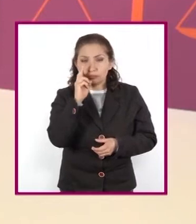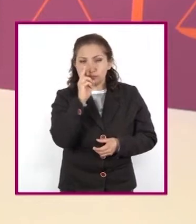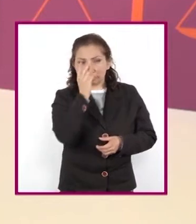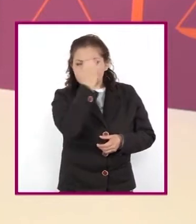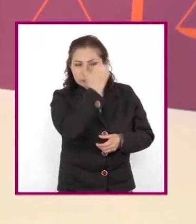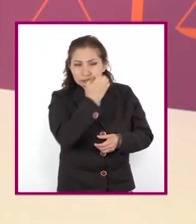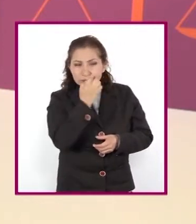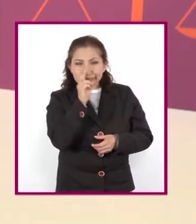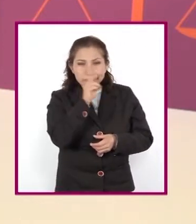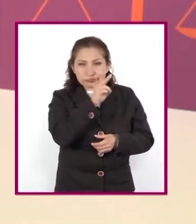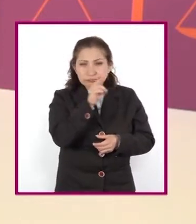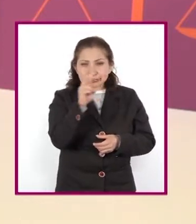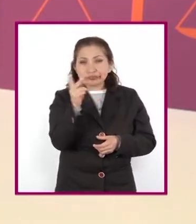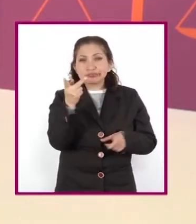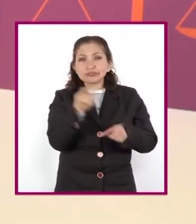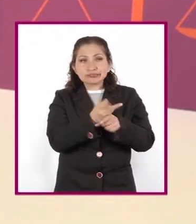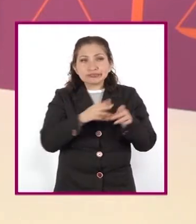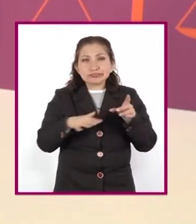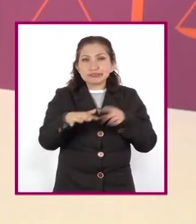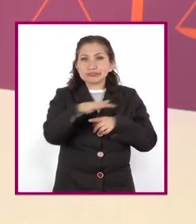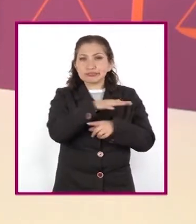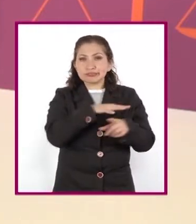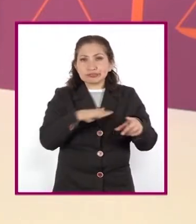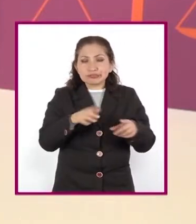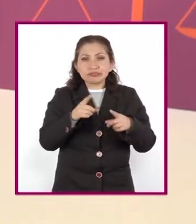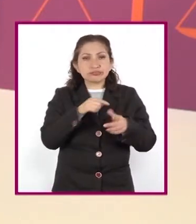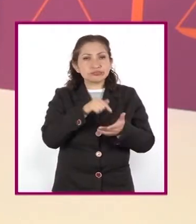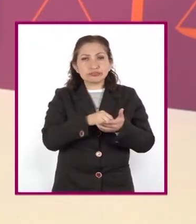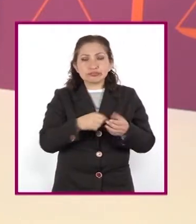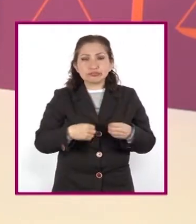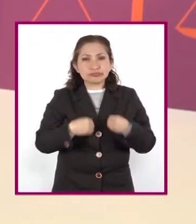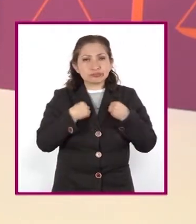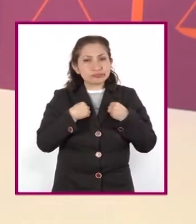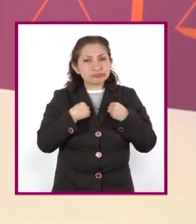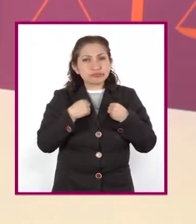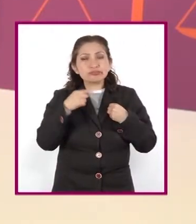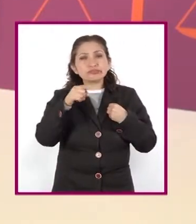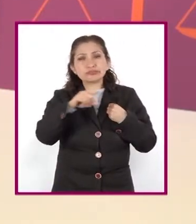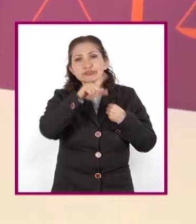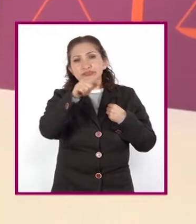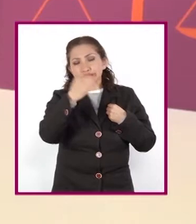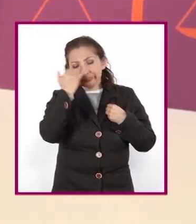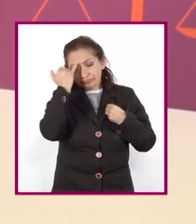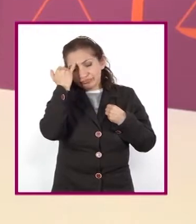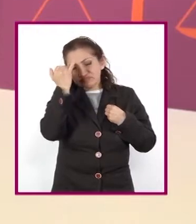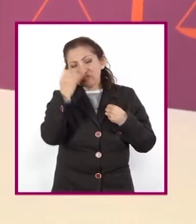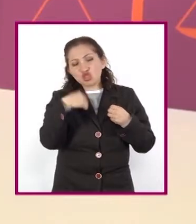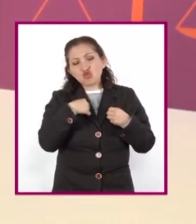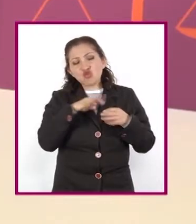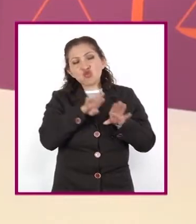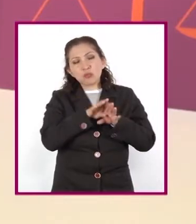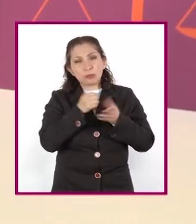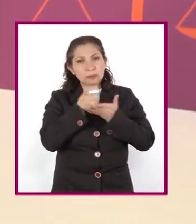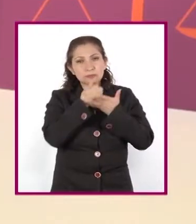y reconocer lo que sucede a su alrededor, para luego idear de qué manera pueden